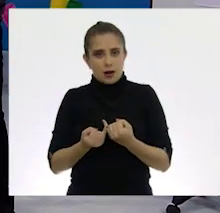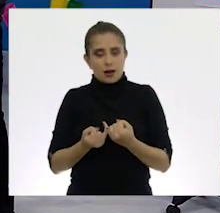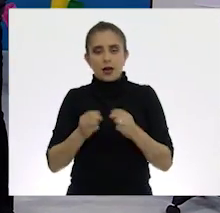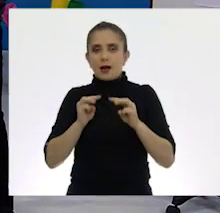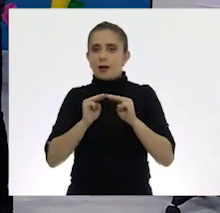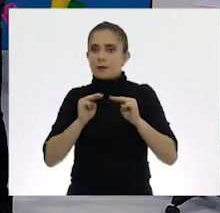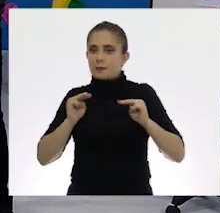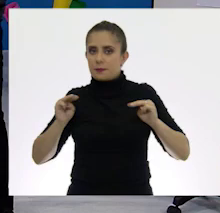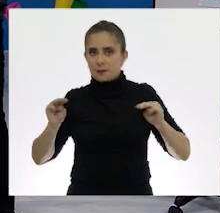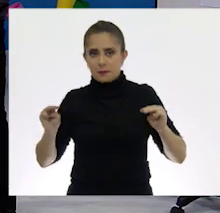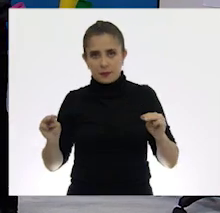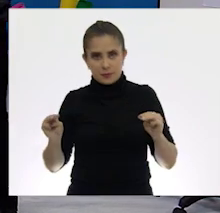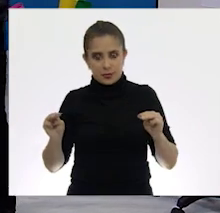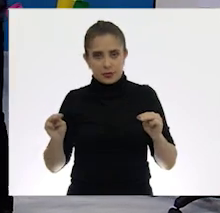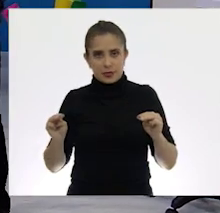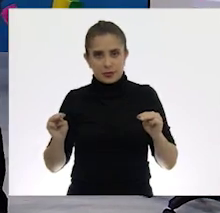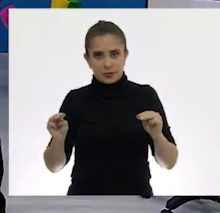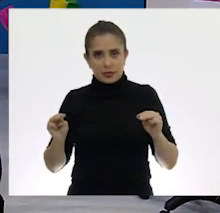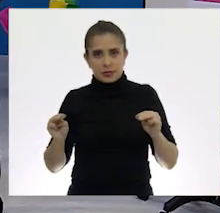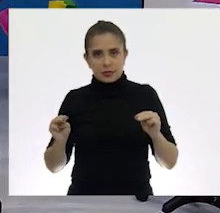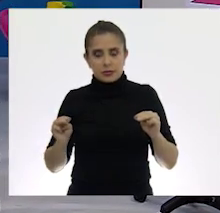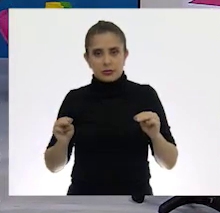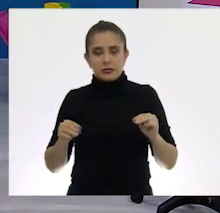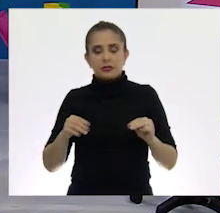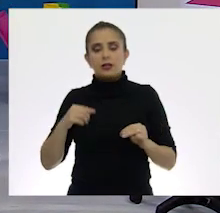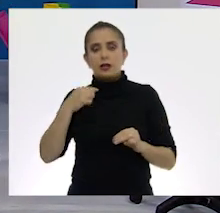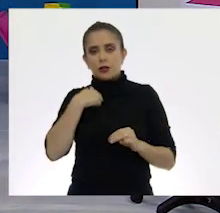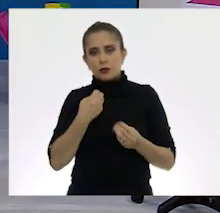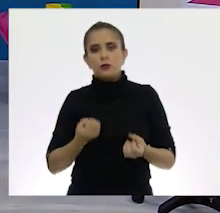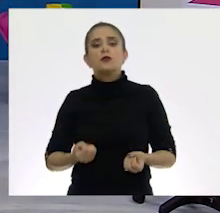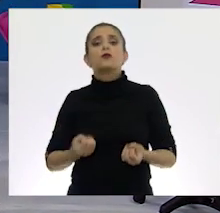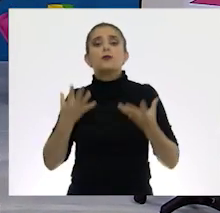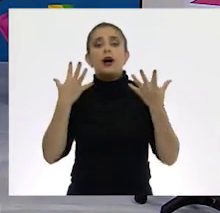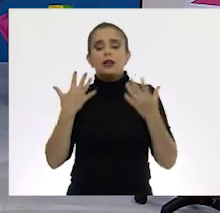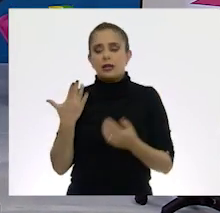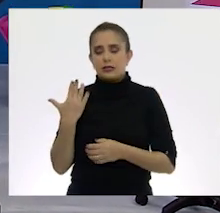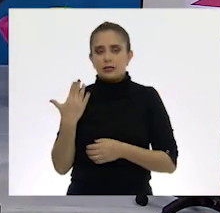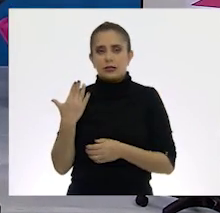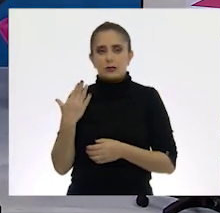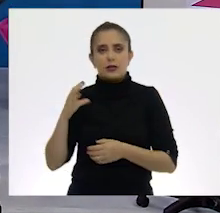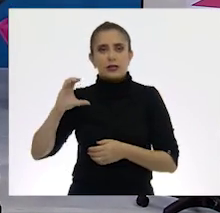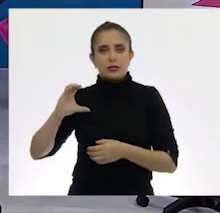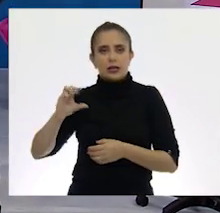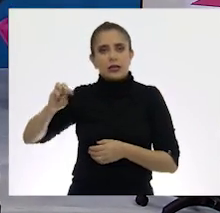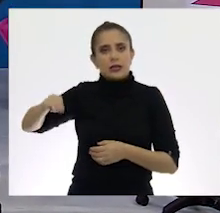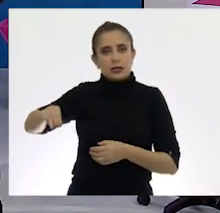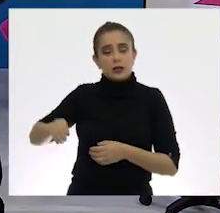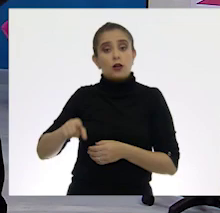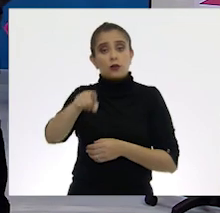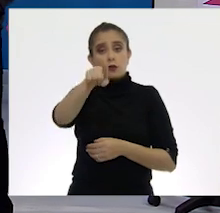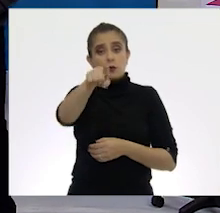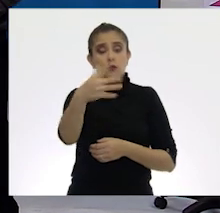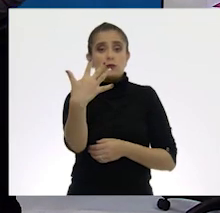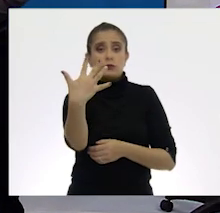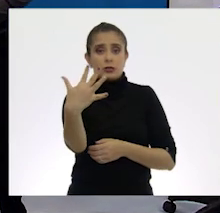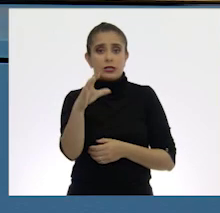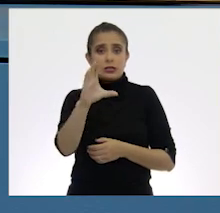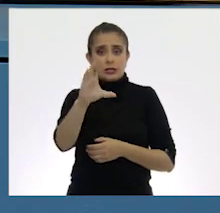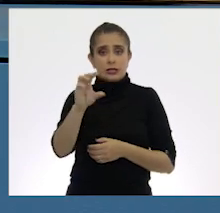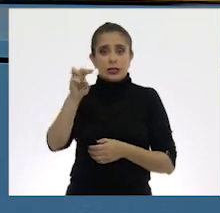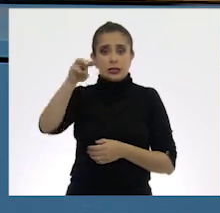longitud que la línea que acabo de marcar, es decir, de 50 centímetros. Véanlo, por